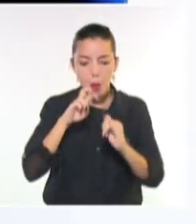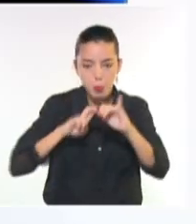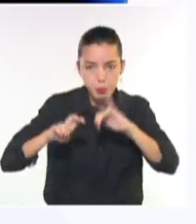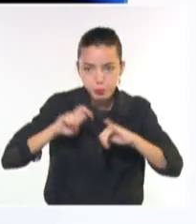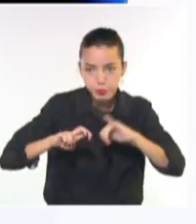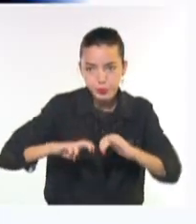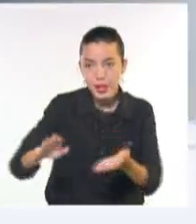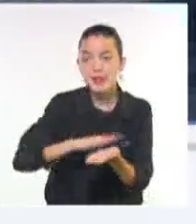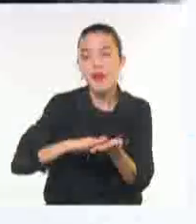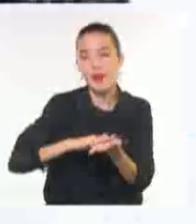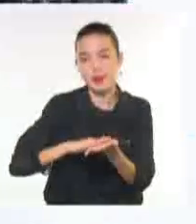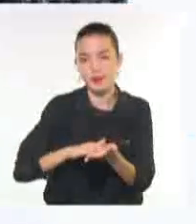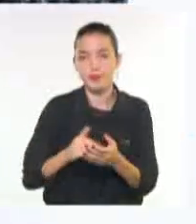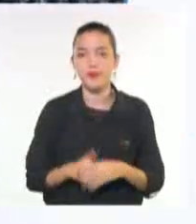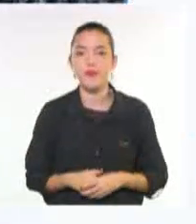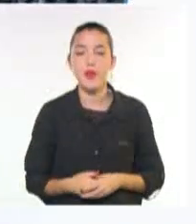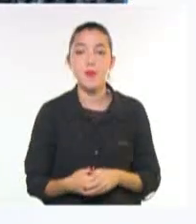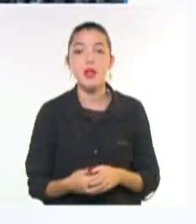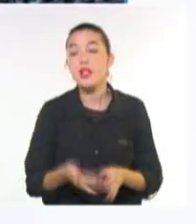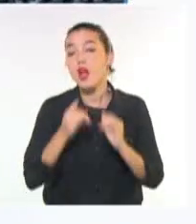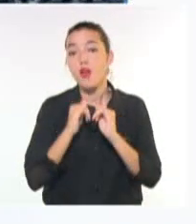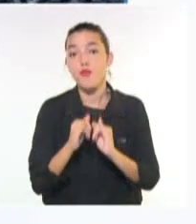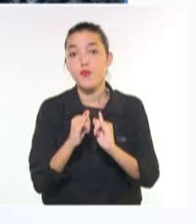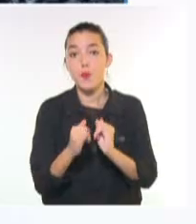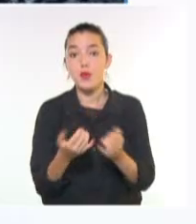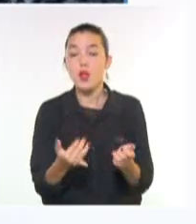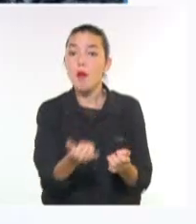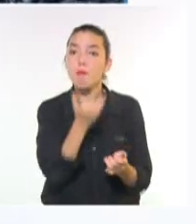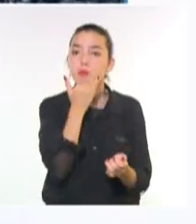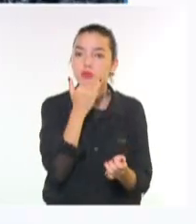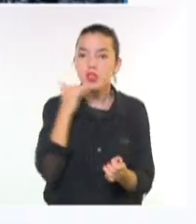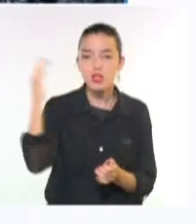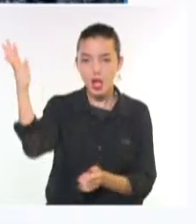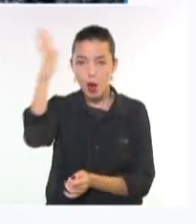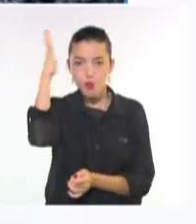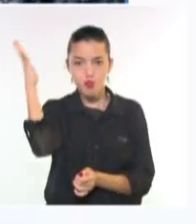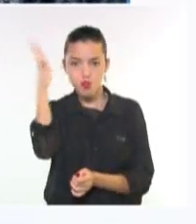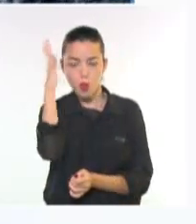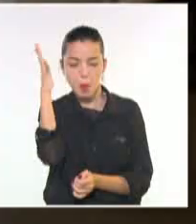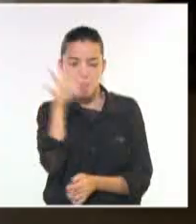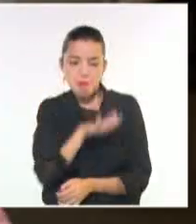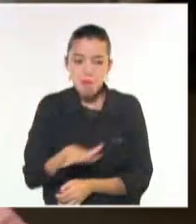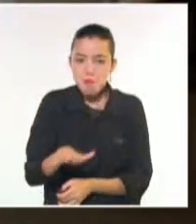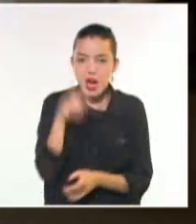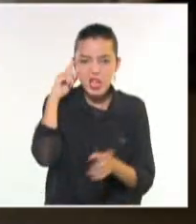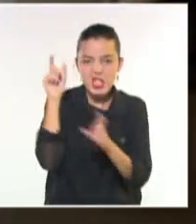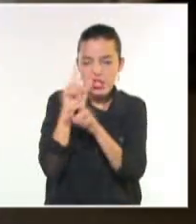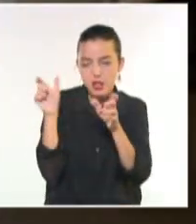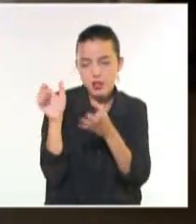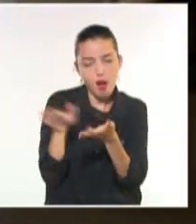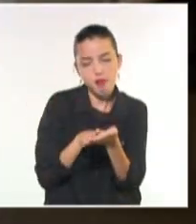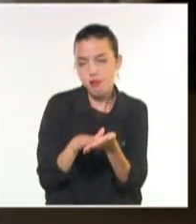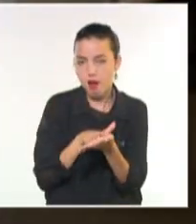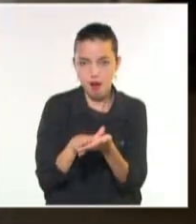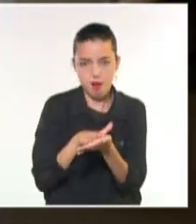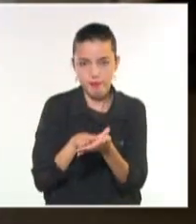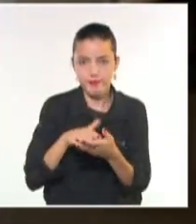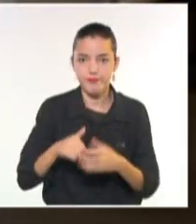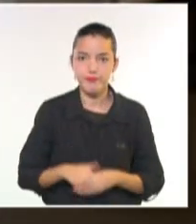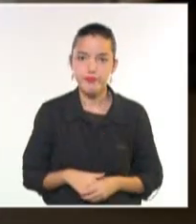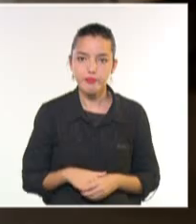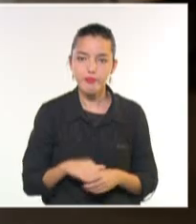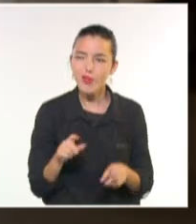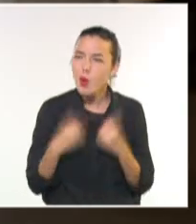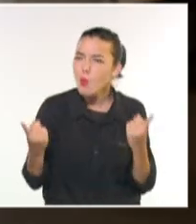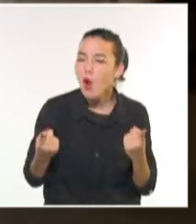así datos erróneos que anuncian tormentas apocalípticas sin base científica. ¿Por qué ocurre esto? Parte de la